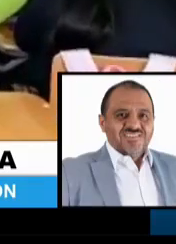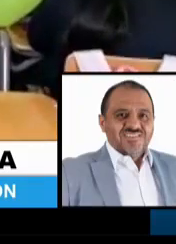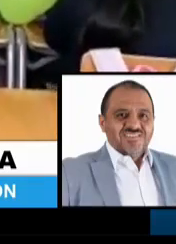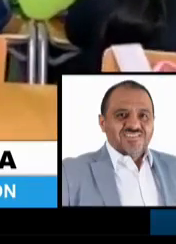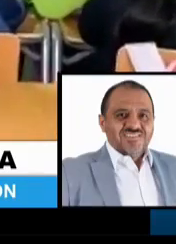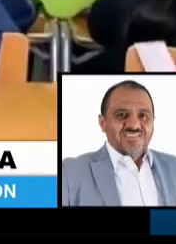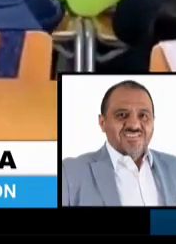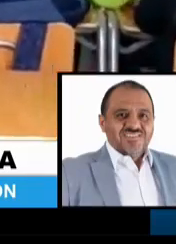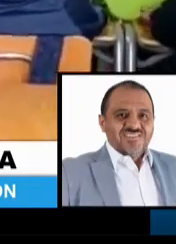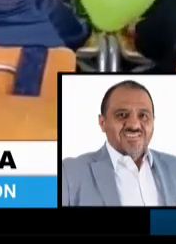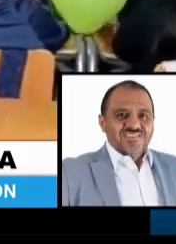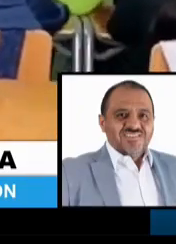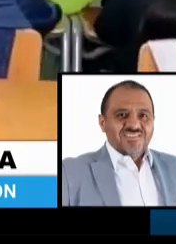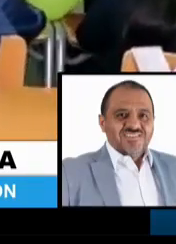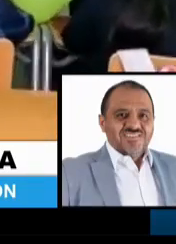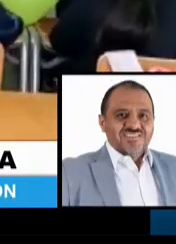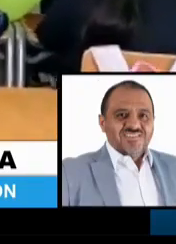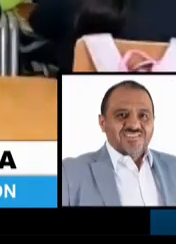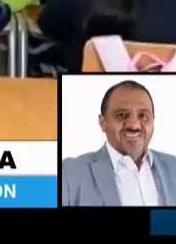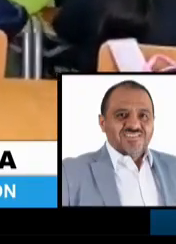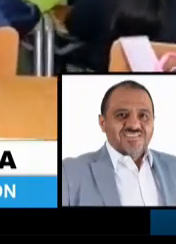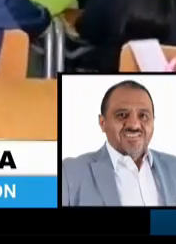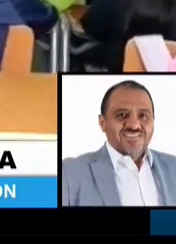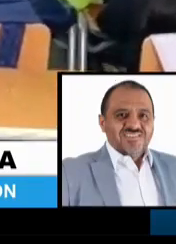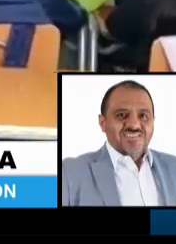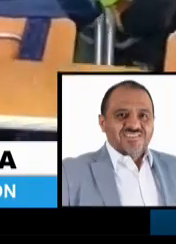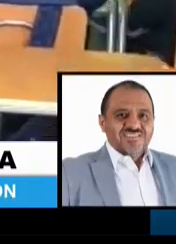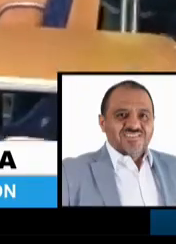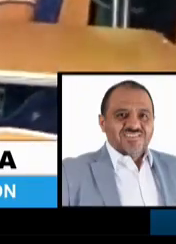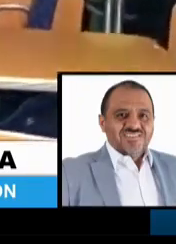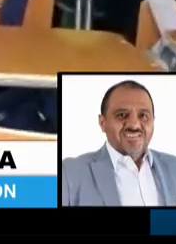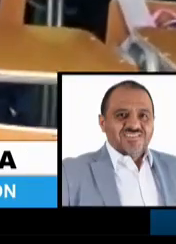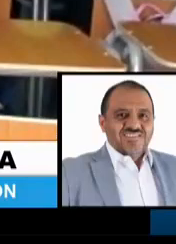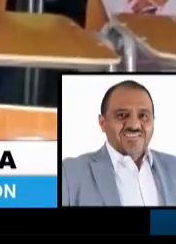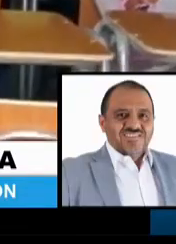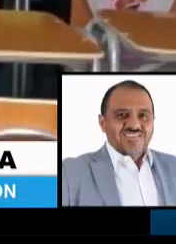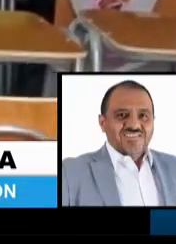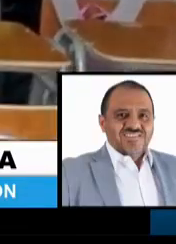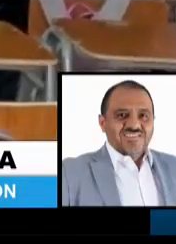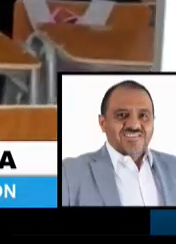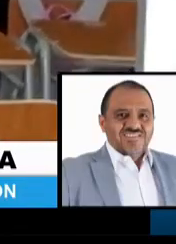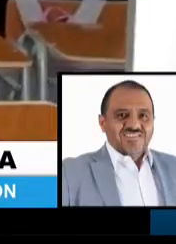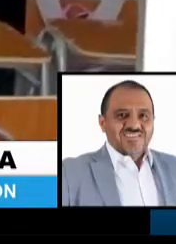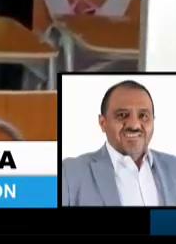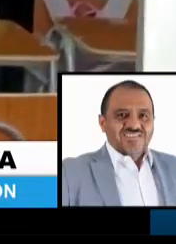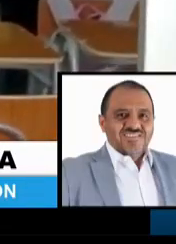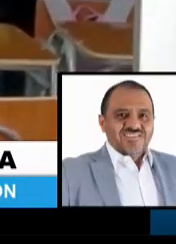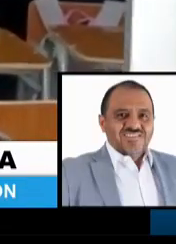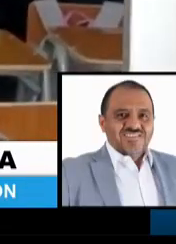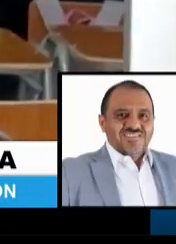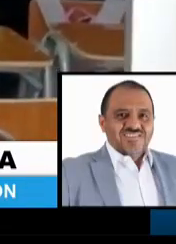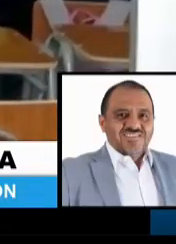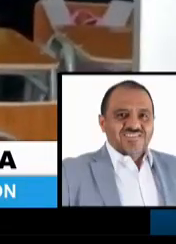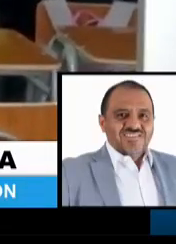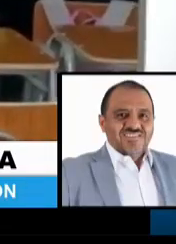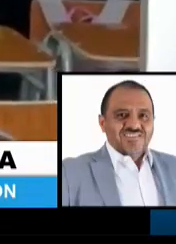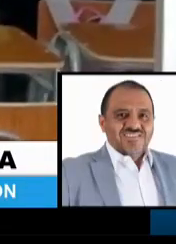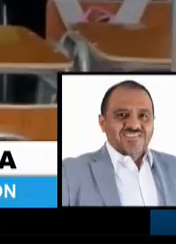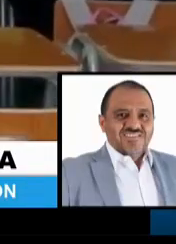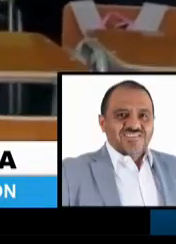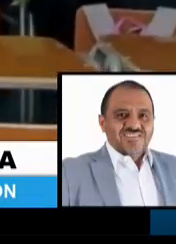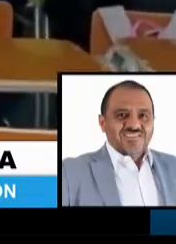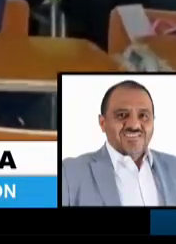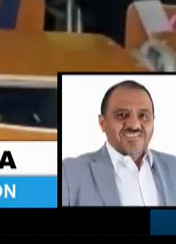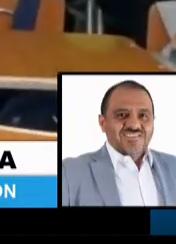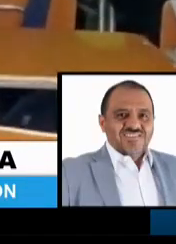que comenzaron sus clases en el periodo indicado, y solo 4 establecimientos que corresponden a la comuna de Santa Juana, que iniciarán sus clases la semana